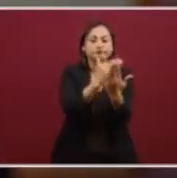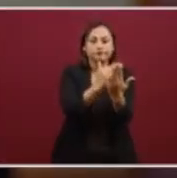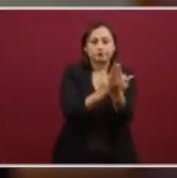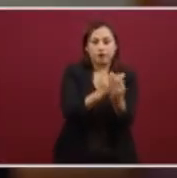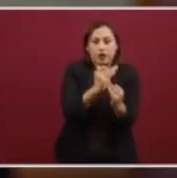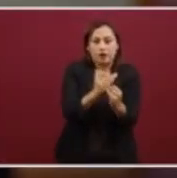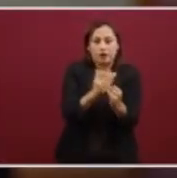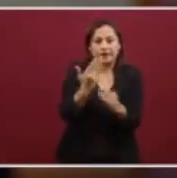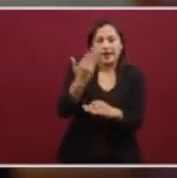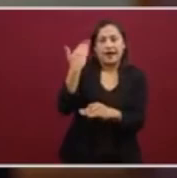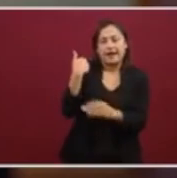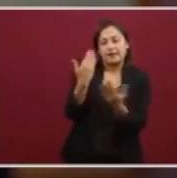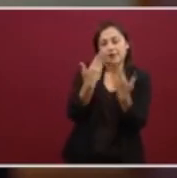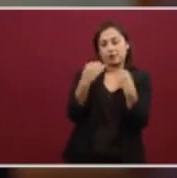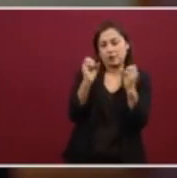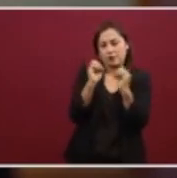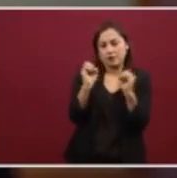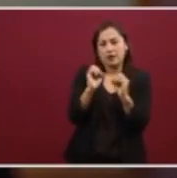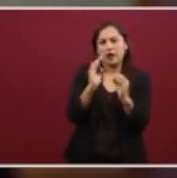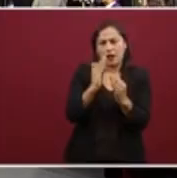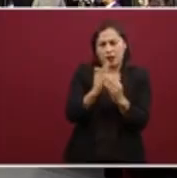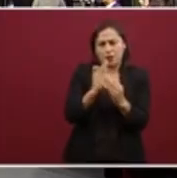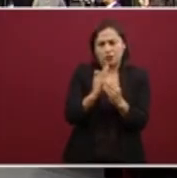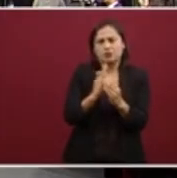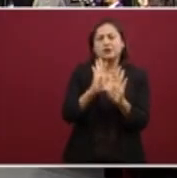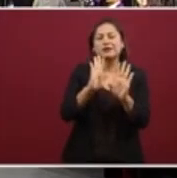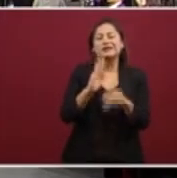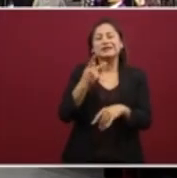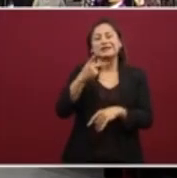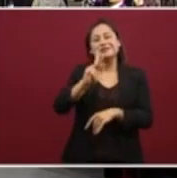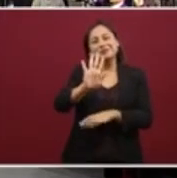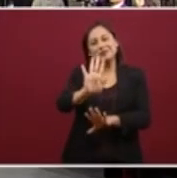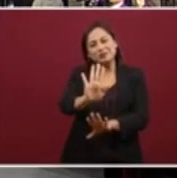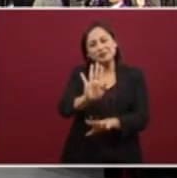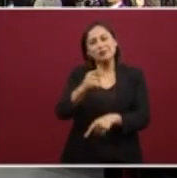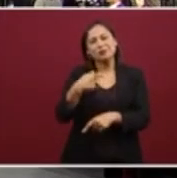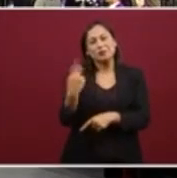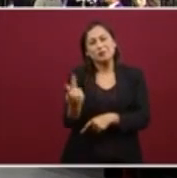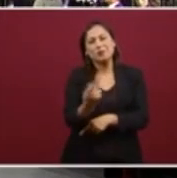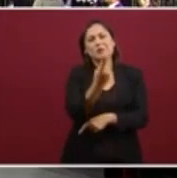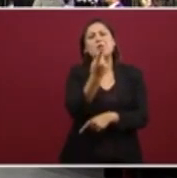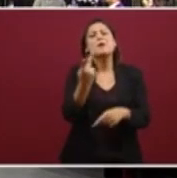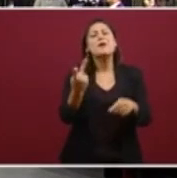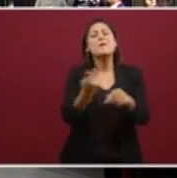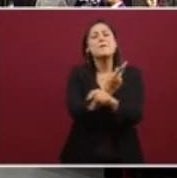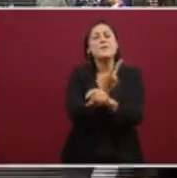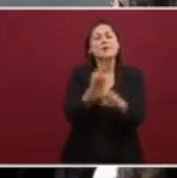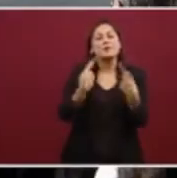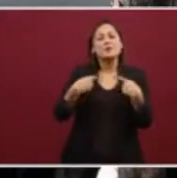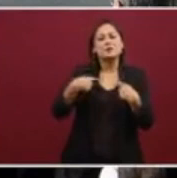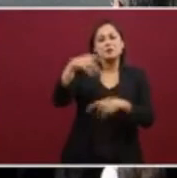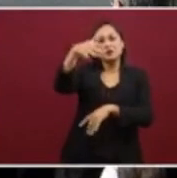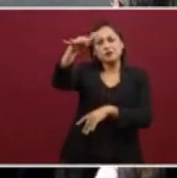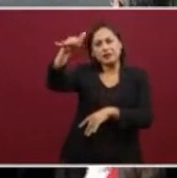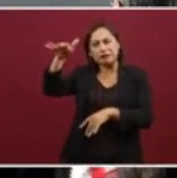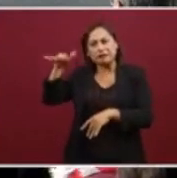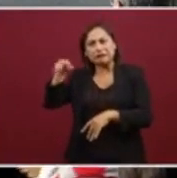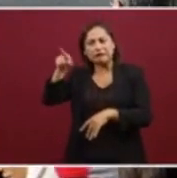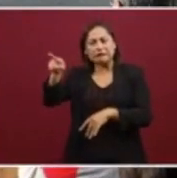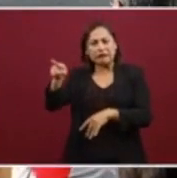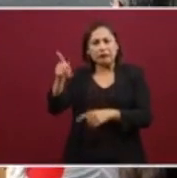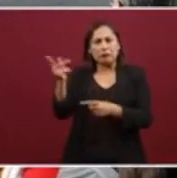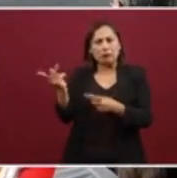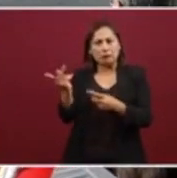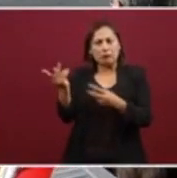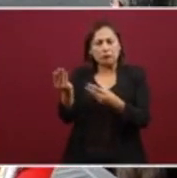Me encantaría, señor presidente, que ojalá hubiese una respuesta para estas personas de la tercera edad y que se les dé toda